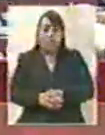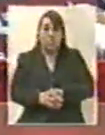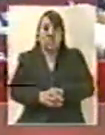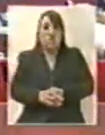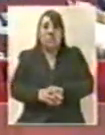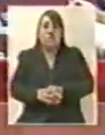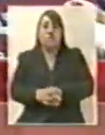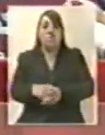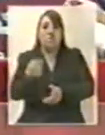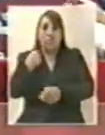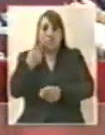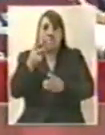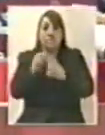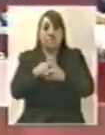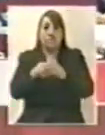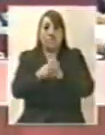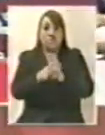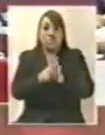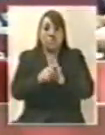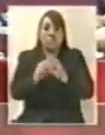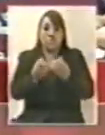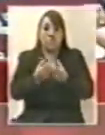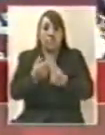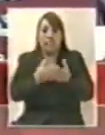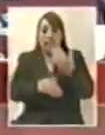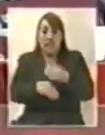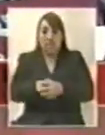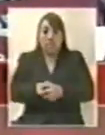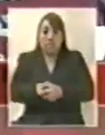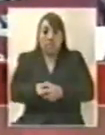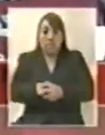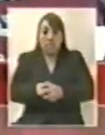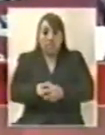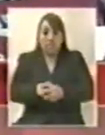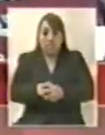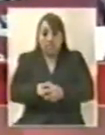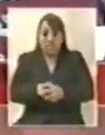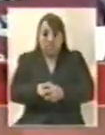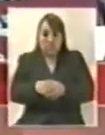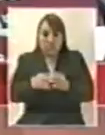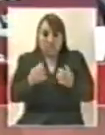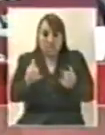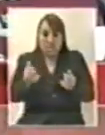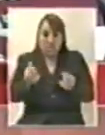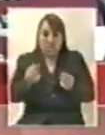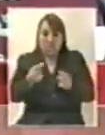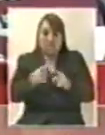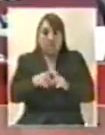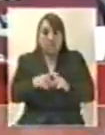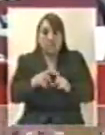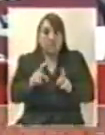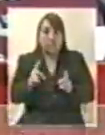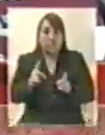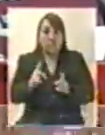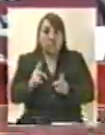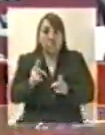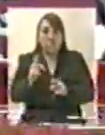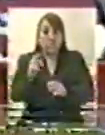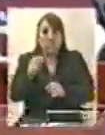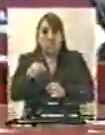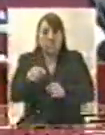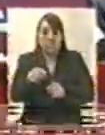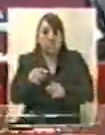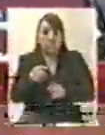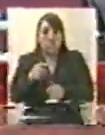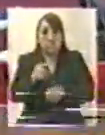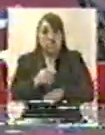constituir una. Ya hemos visto en la legislatura, en el Parlamento anterior, como en el actual.